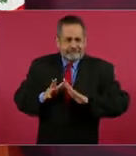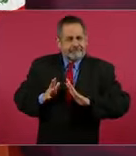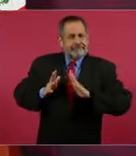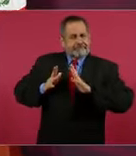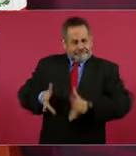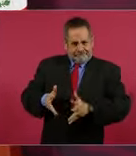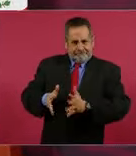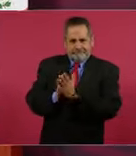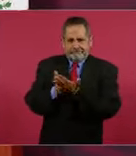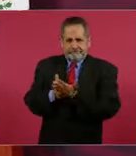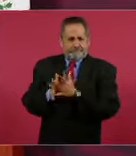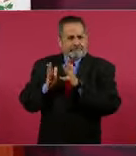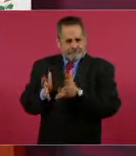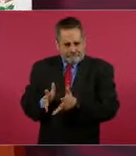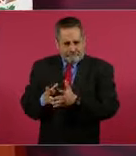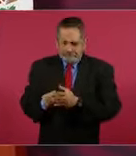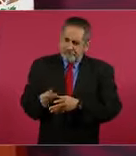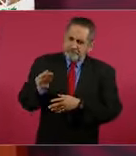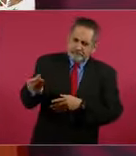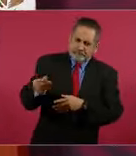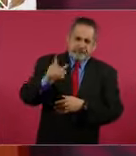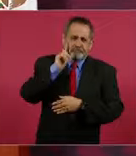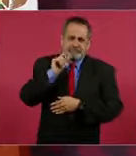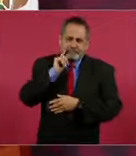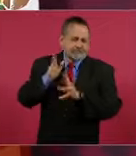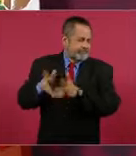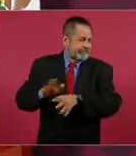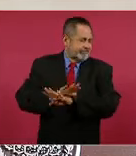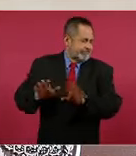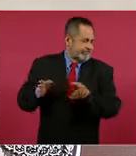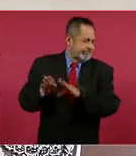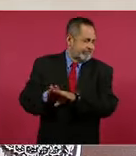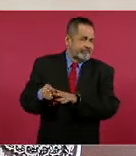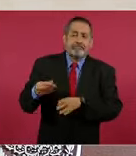dejarlo, ya mañana lo dejo.